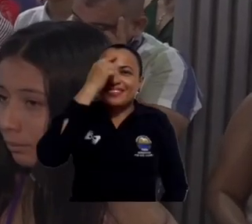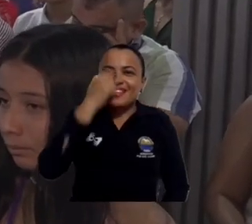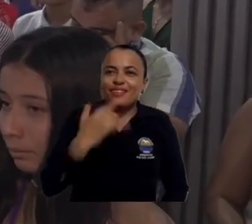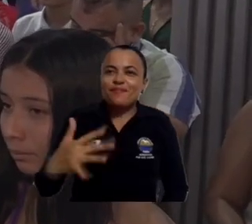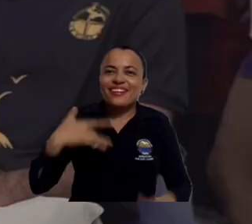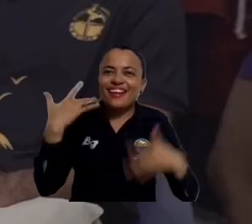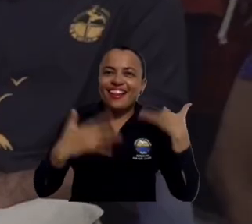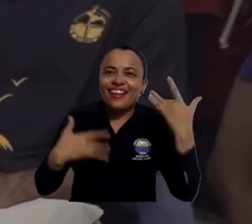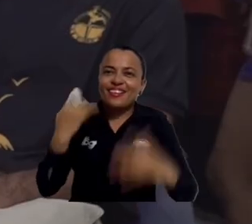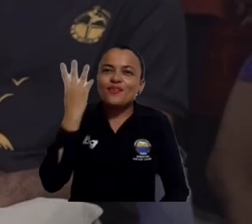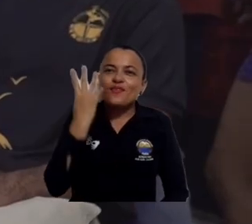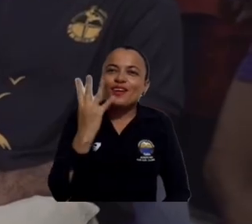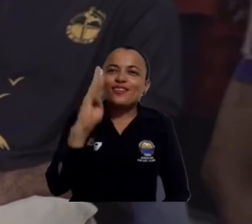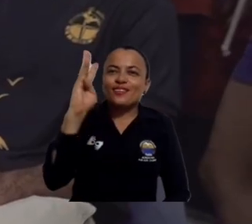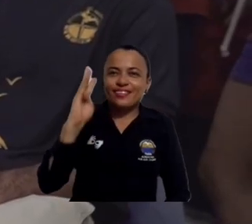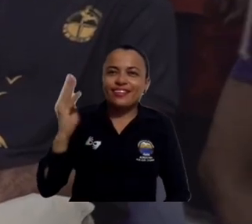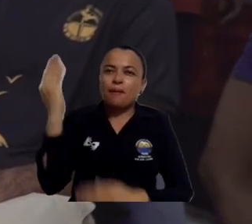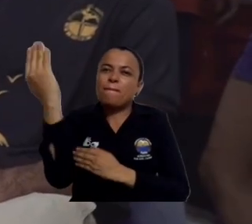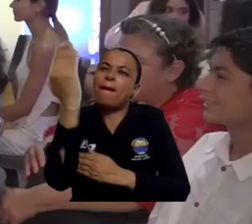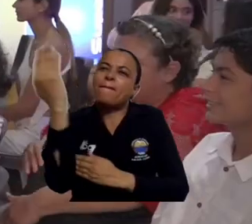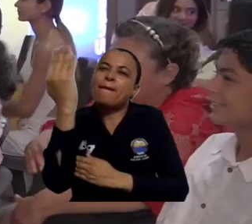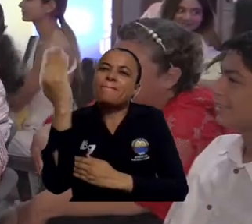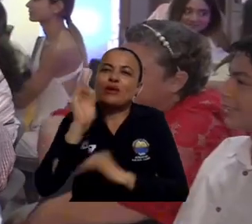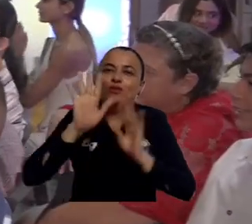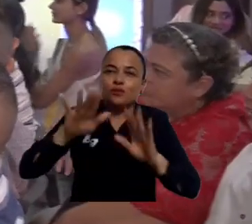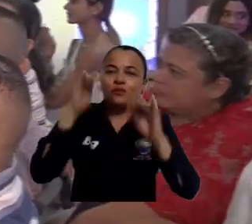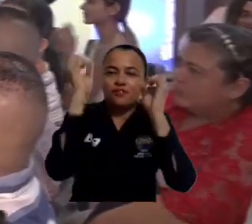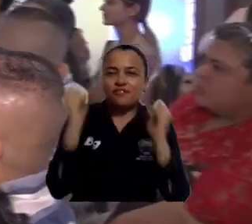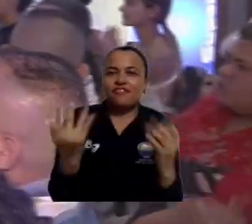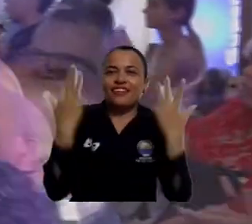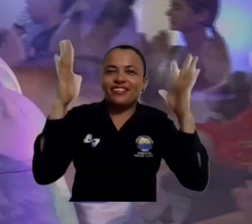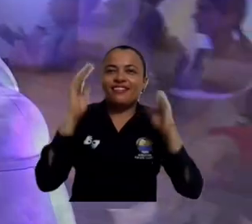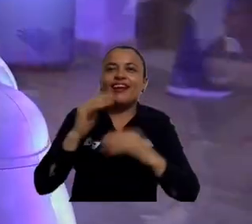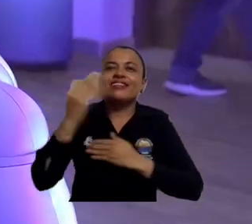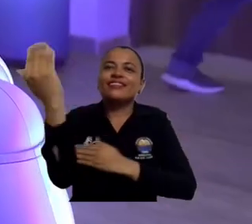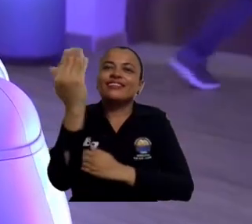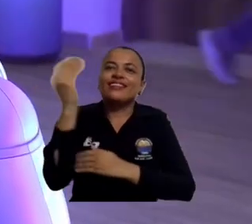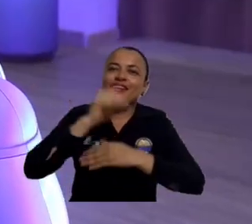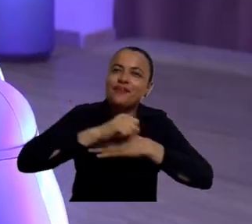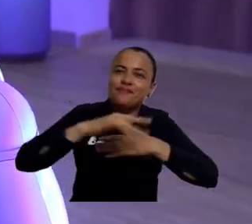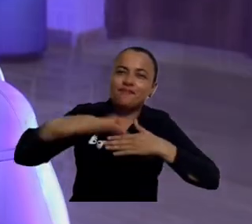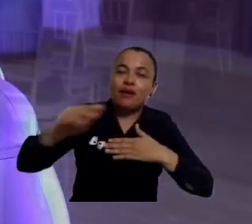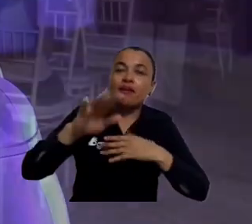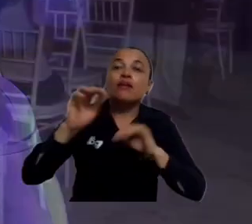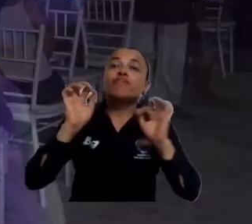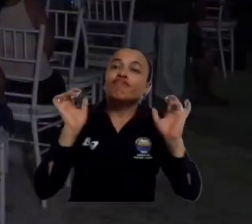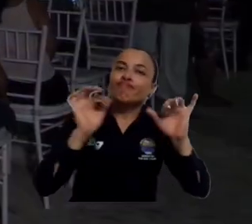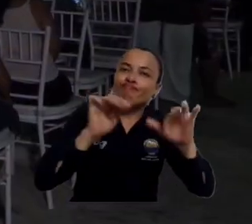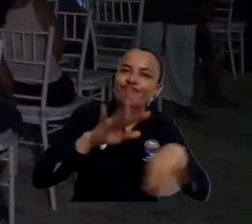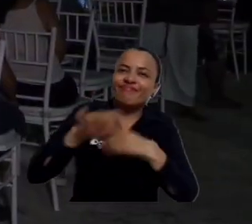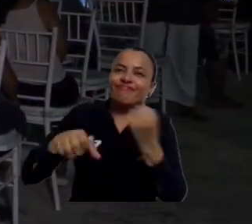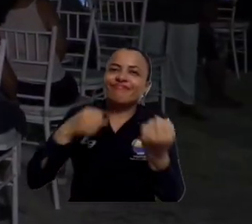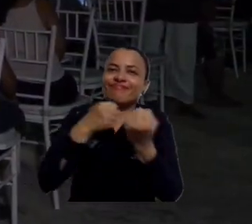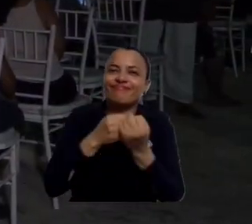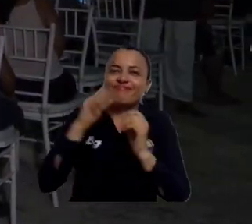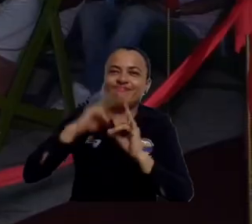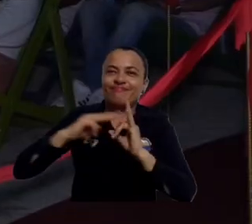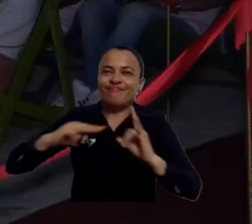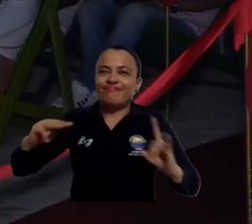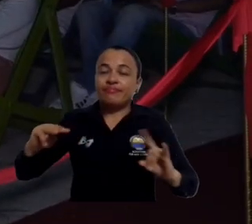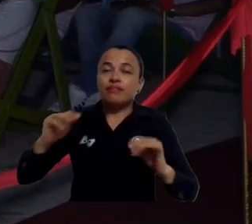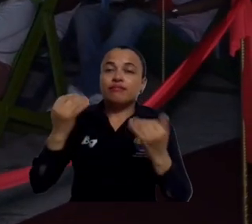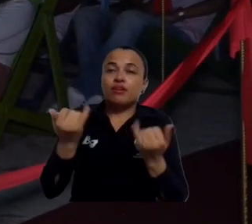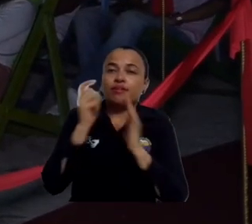Santa Marta disfrutó de 4 días de película por cuenta del Festival Cine al Mar, evento apoyado por la Universidad del Magdalena y que